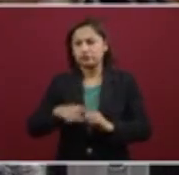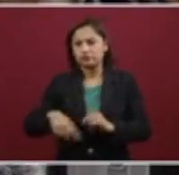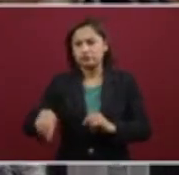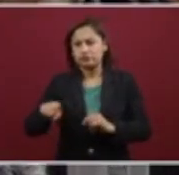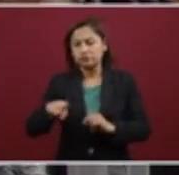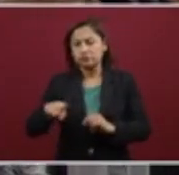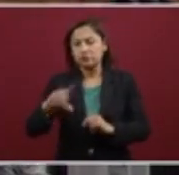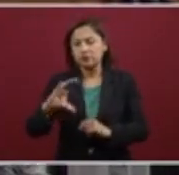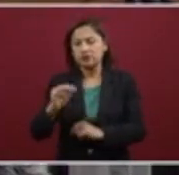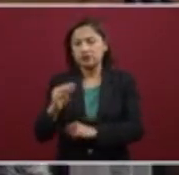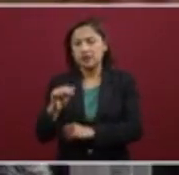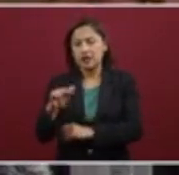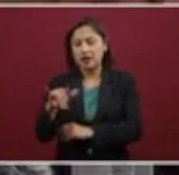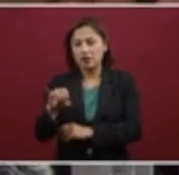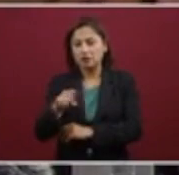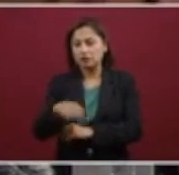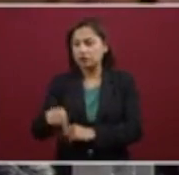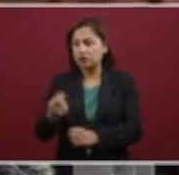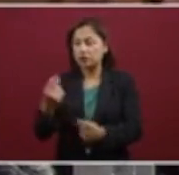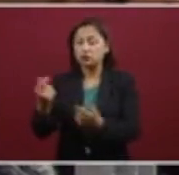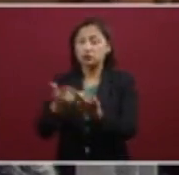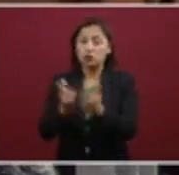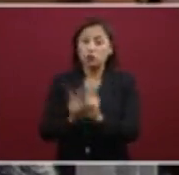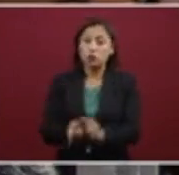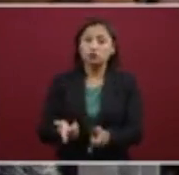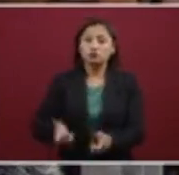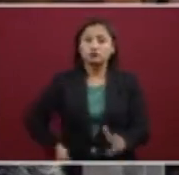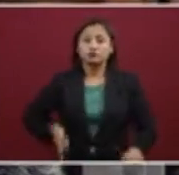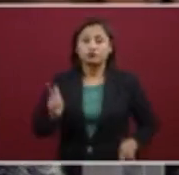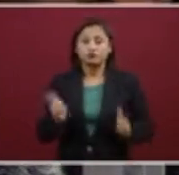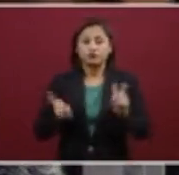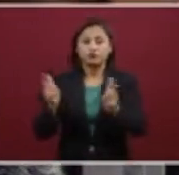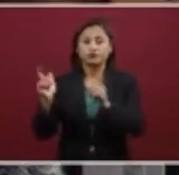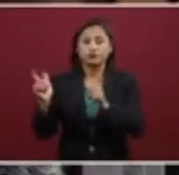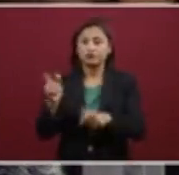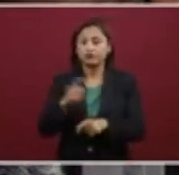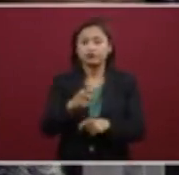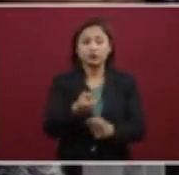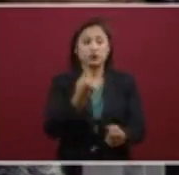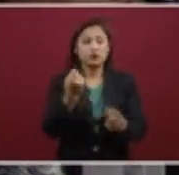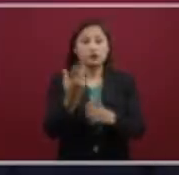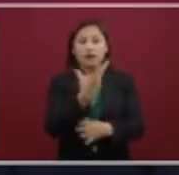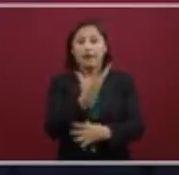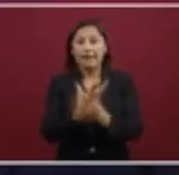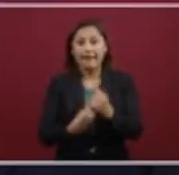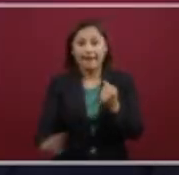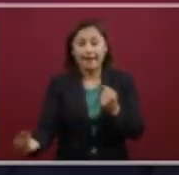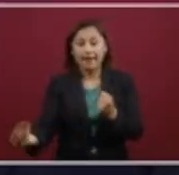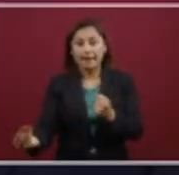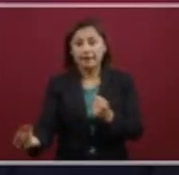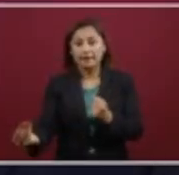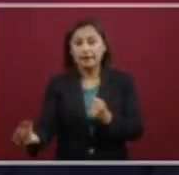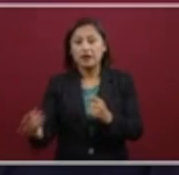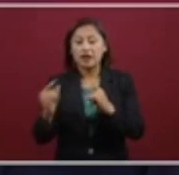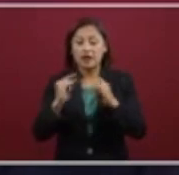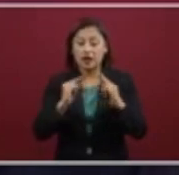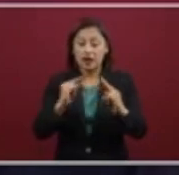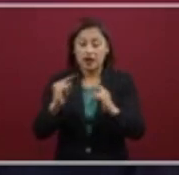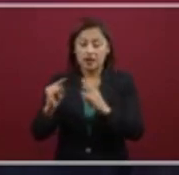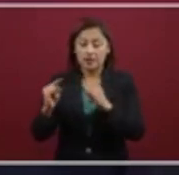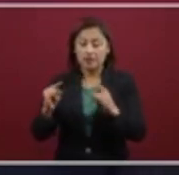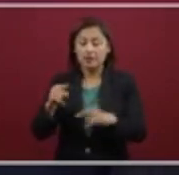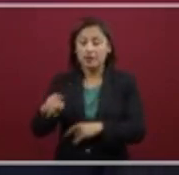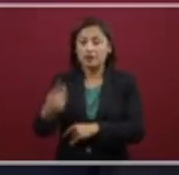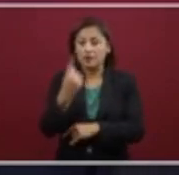Chenaló, del poblado de Santa Marta. Huyeron a punta de balazos el campamento de la policía.